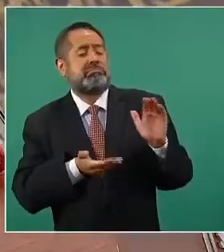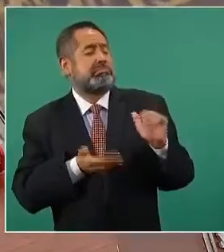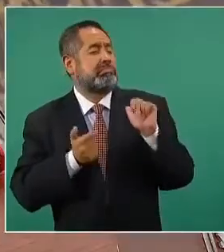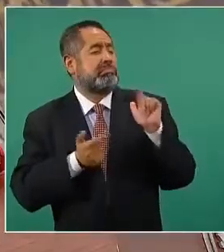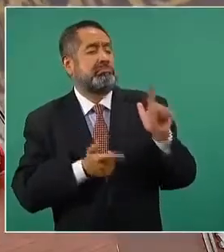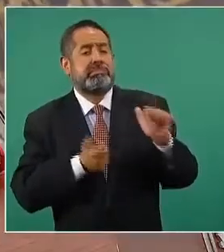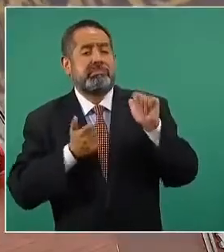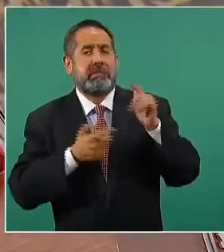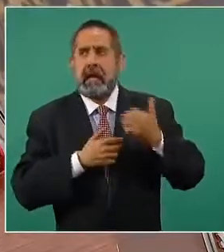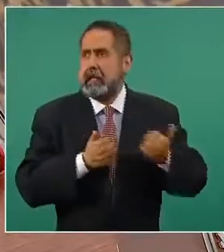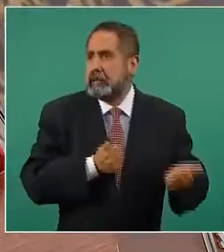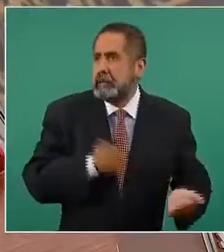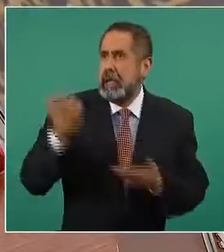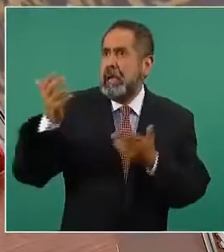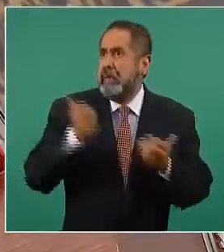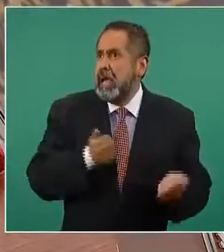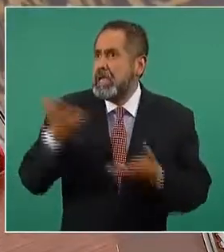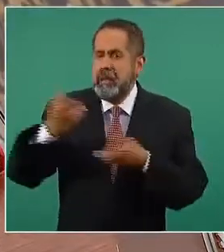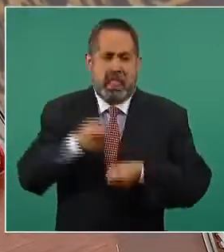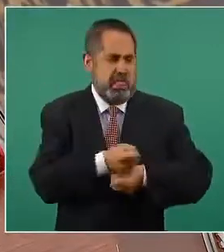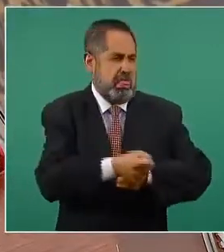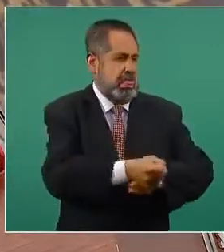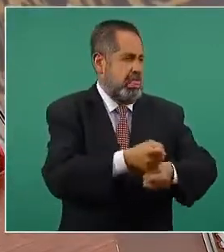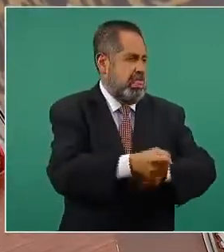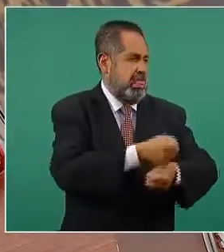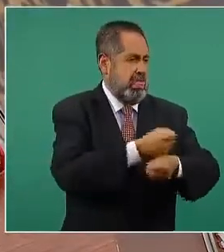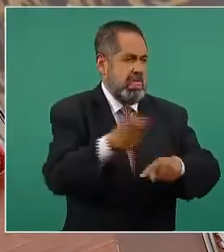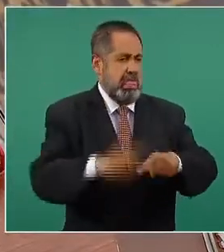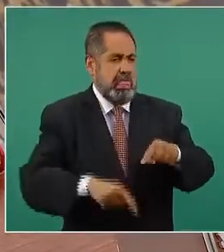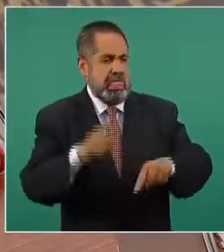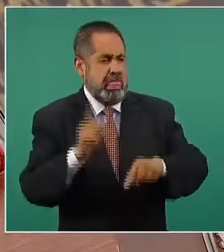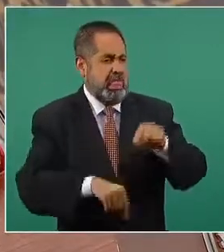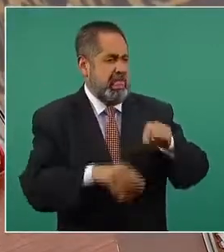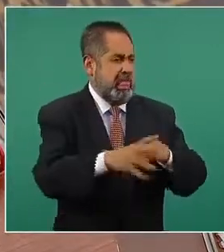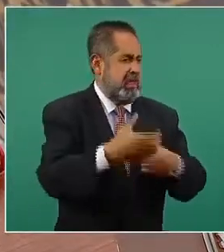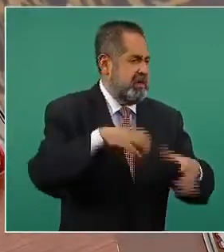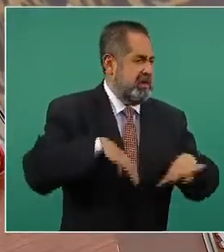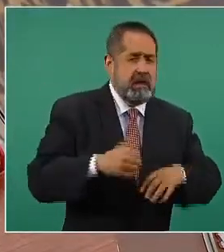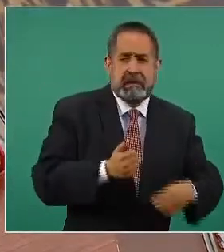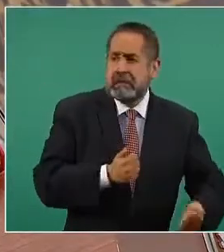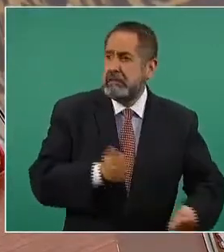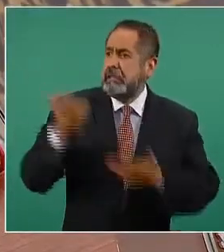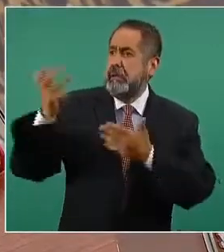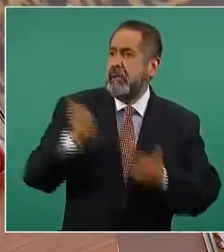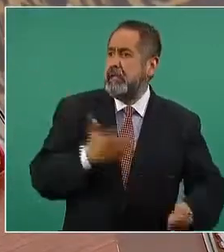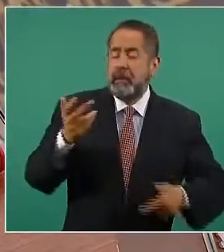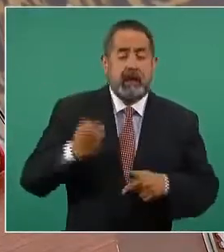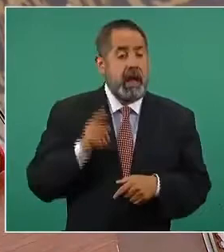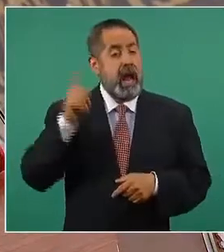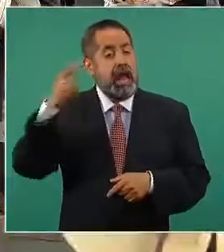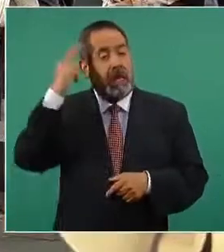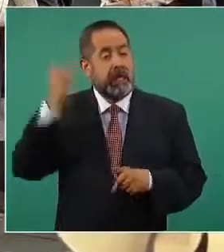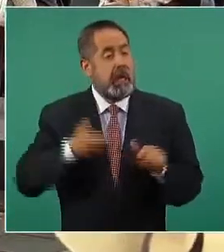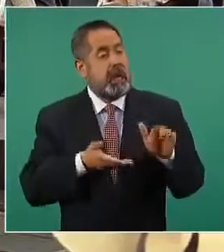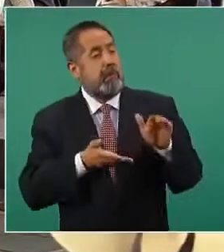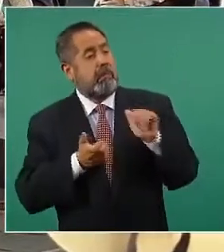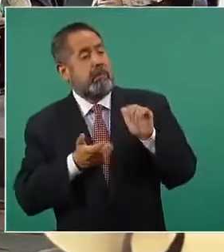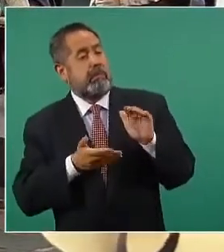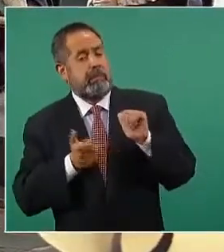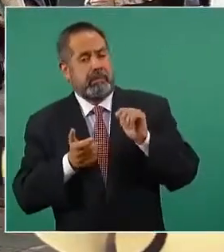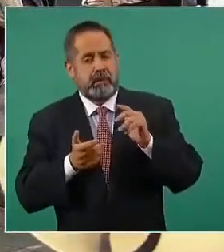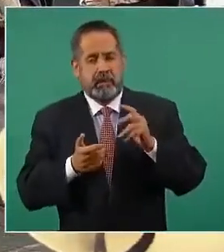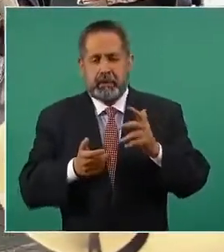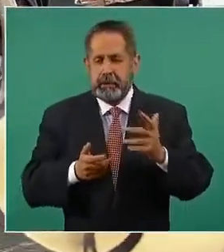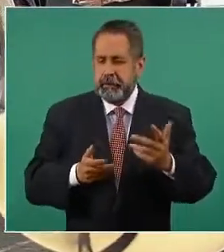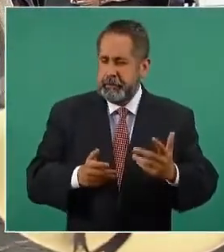recursos fruto de la explotación humana y del saqueo del territorio novohispano. El